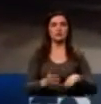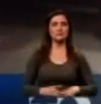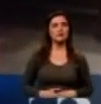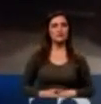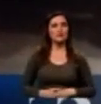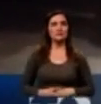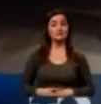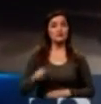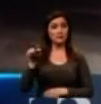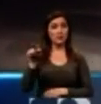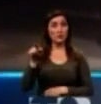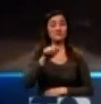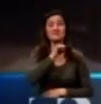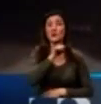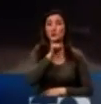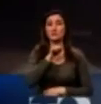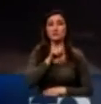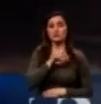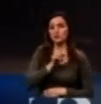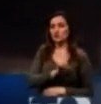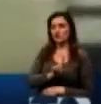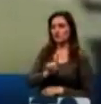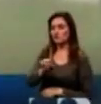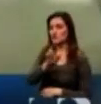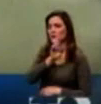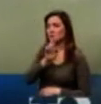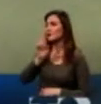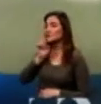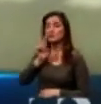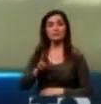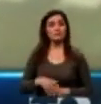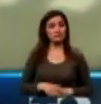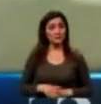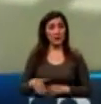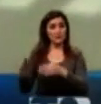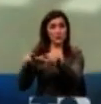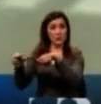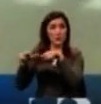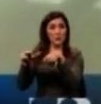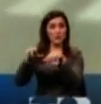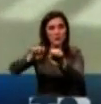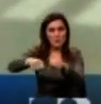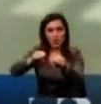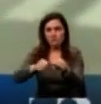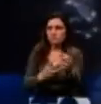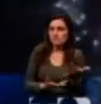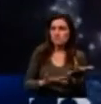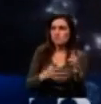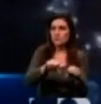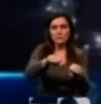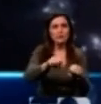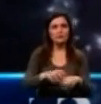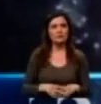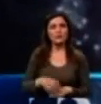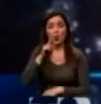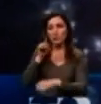Este es el instante cuando el ampón llegó al restaurante. En la esquina lo esperó su cómplice en una moto. Una vez